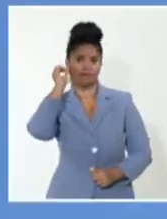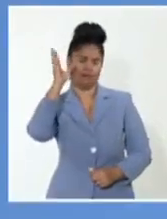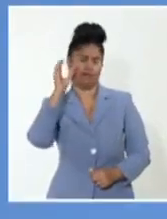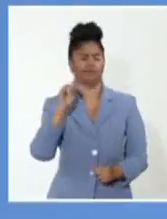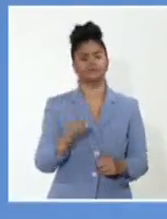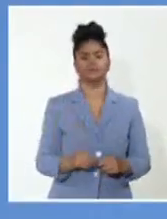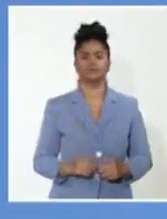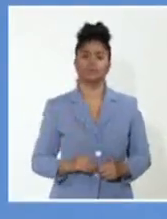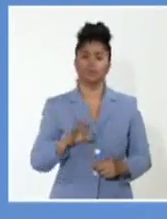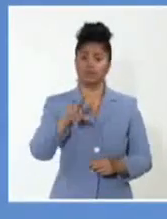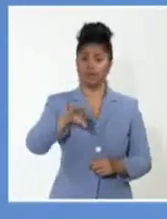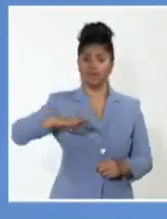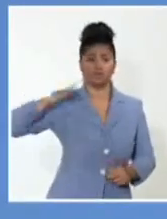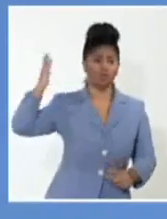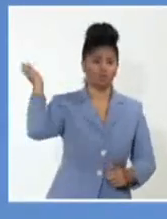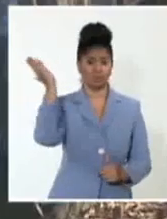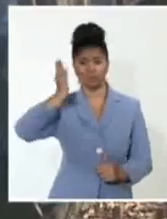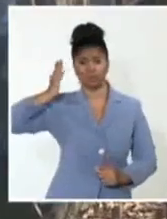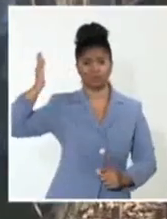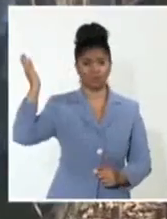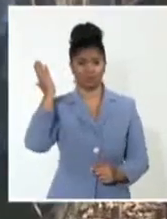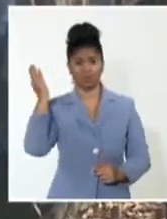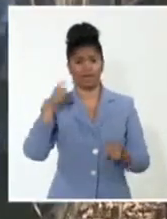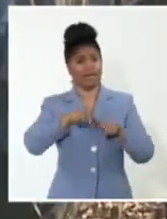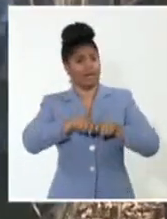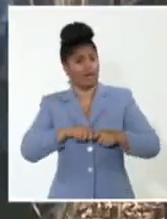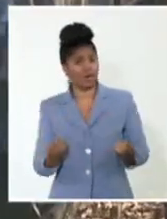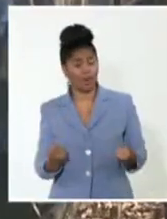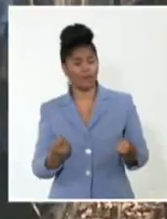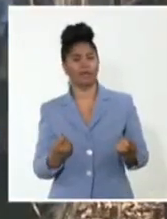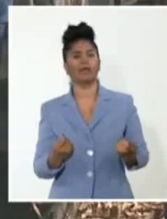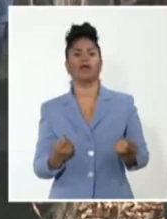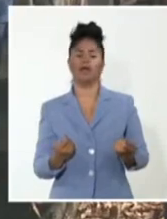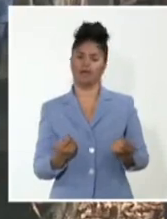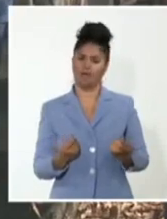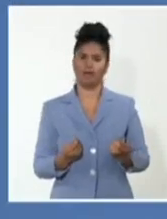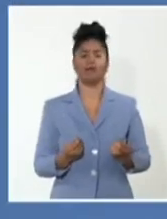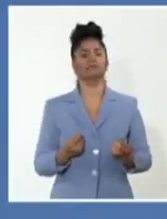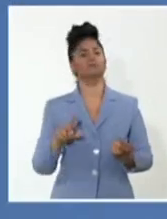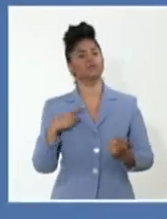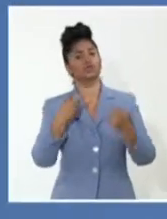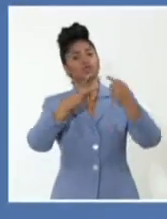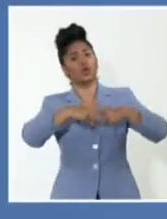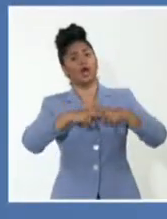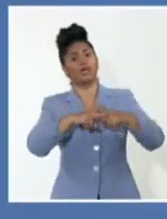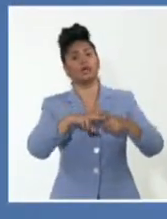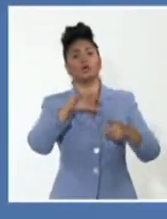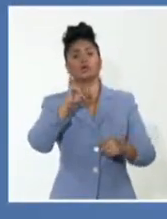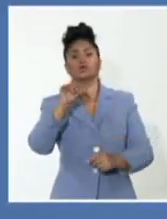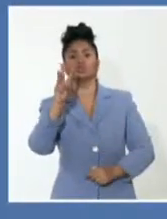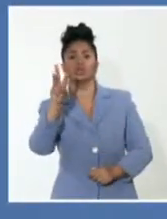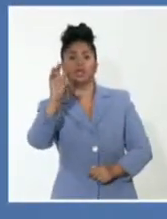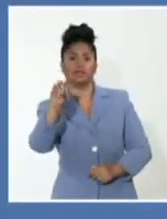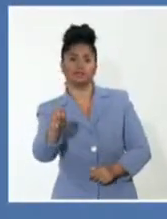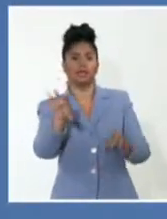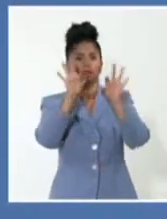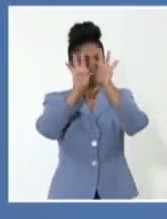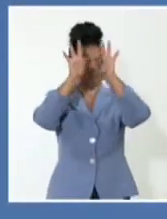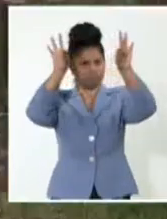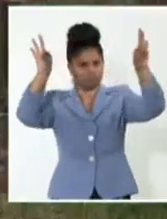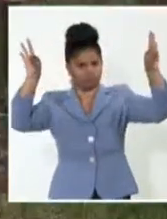se dañaron más de 800 transformadores de distribución. Llegamos a recuperar 630 transformadores. De esos